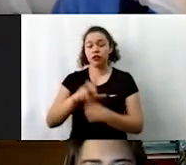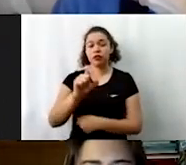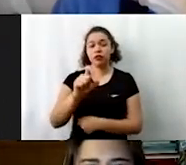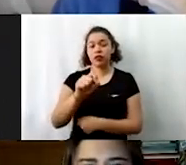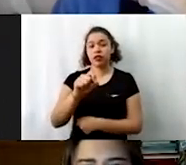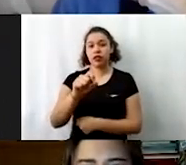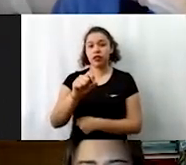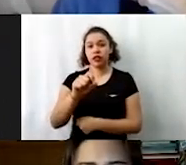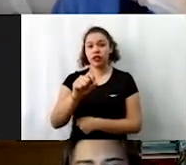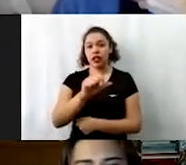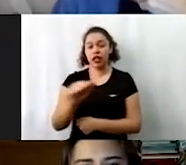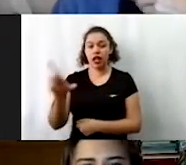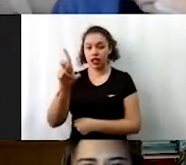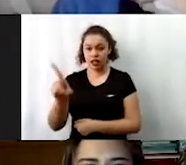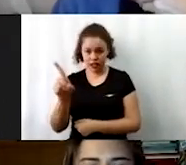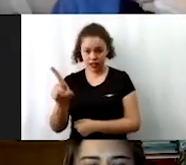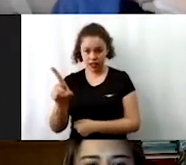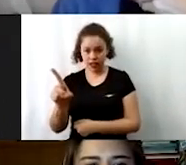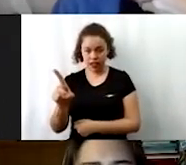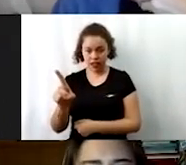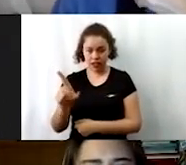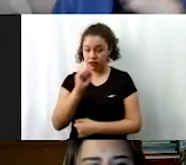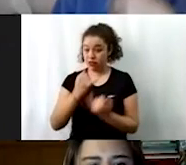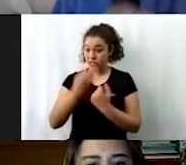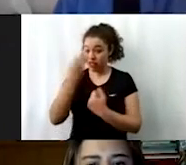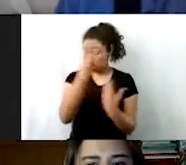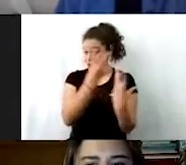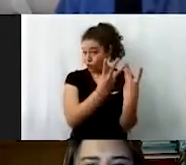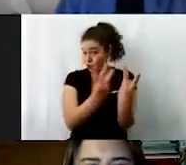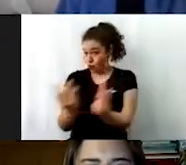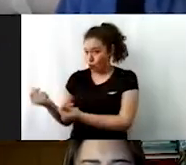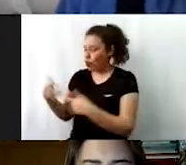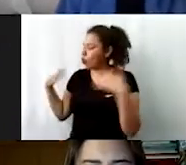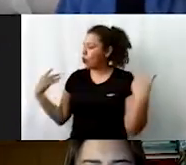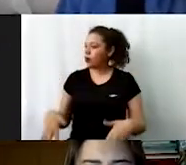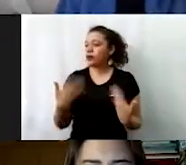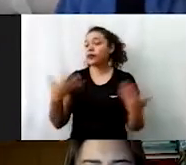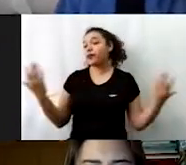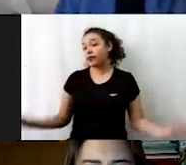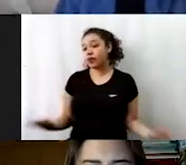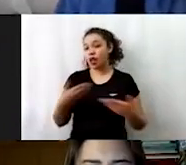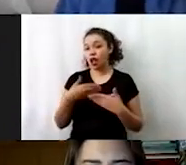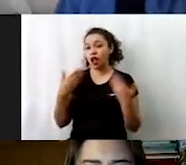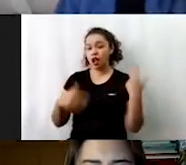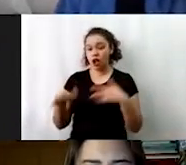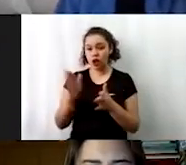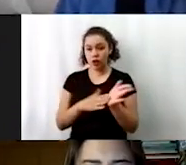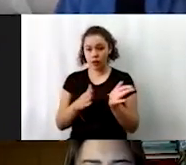nos pasa súper rápido. Bueno, hay un documento